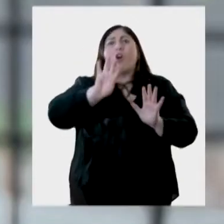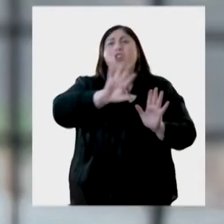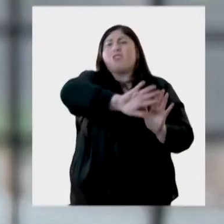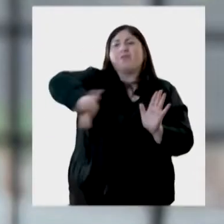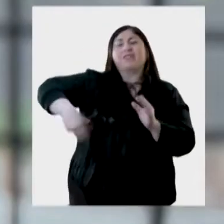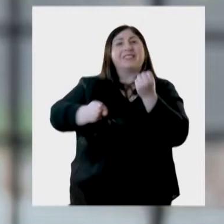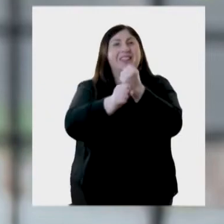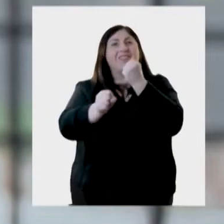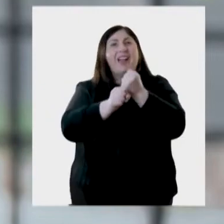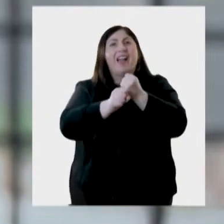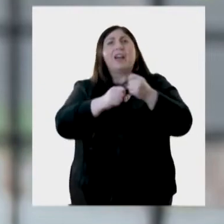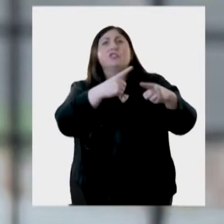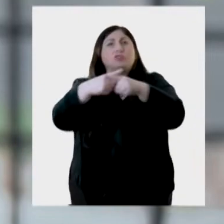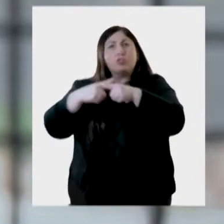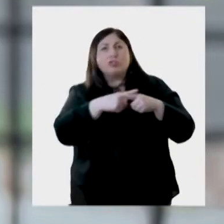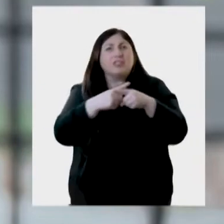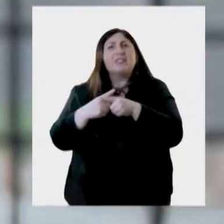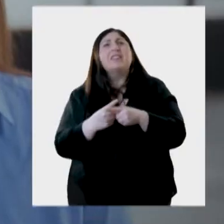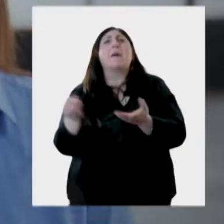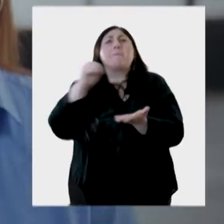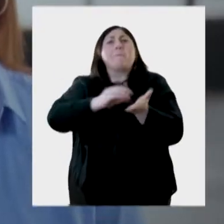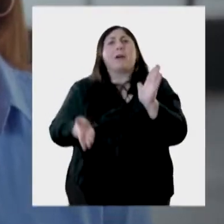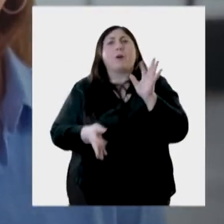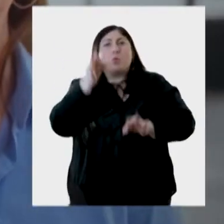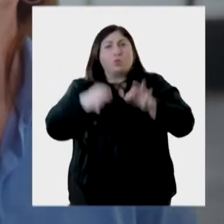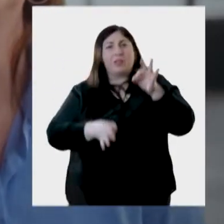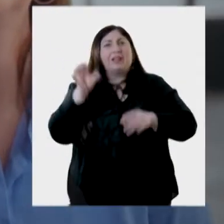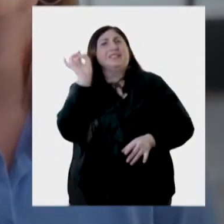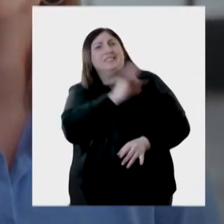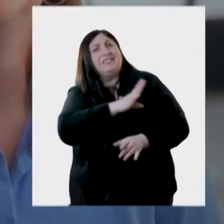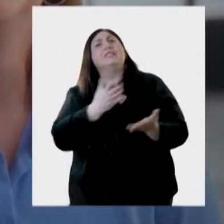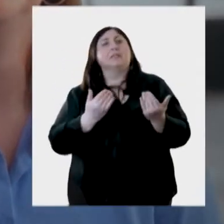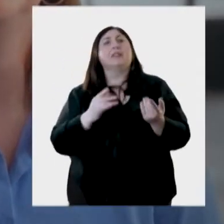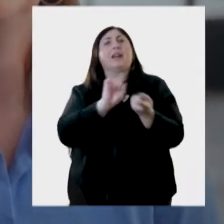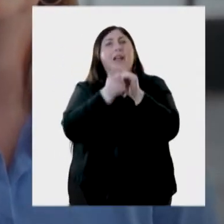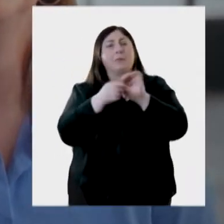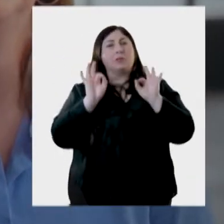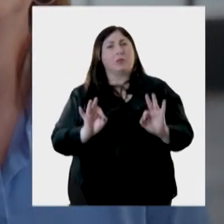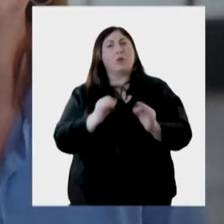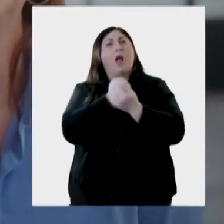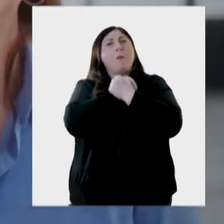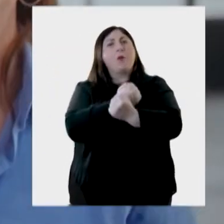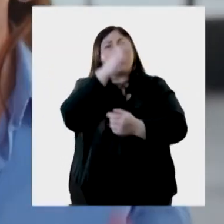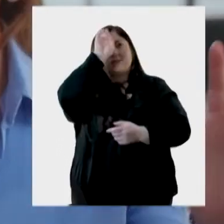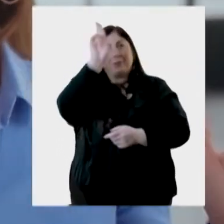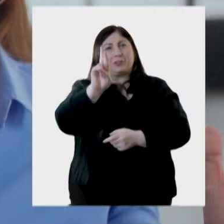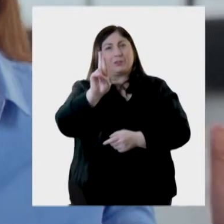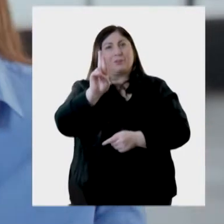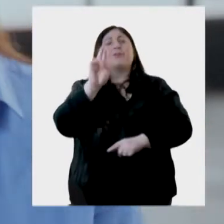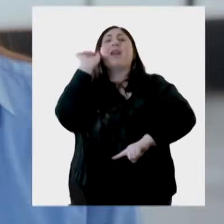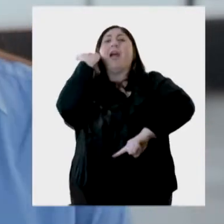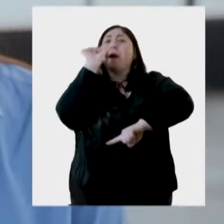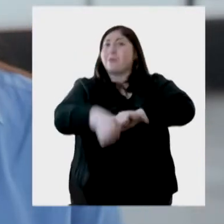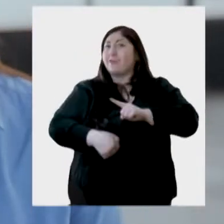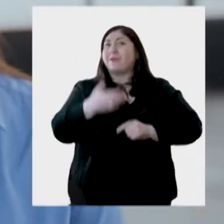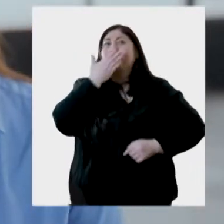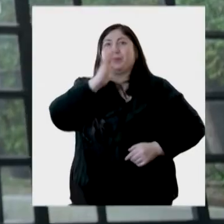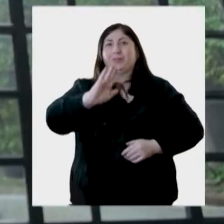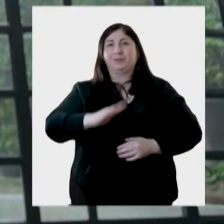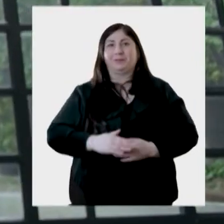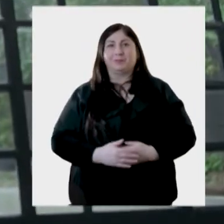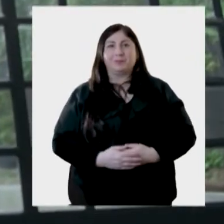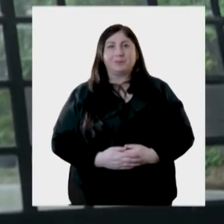odio y trabajar para una sociedad más justa. Chile merece un cambio seguro, con amor y con respeto. Aprobemos y